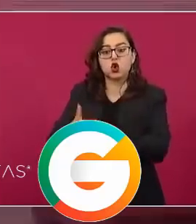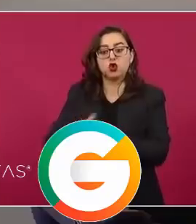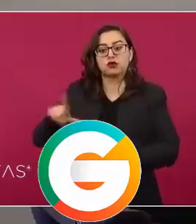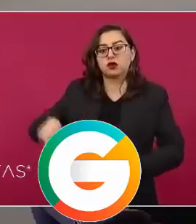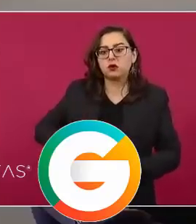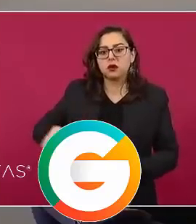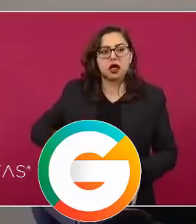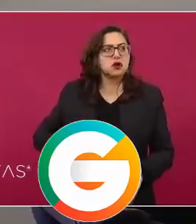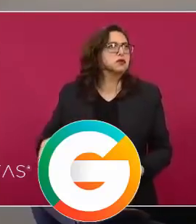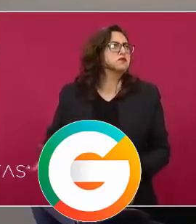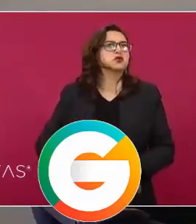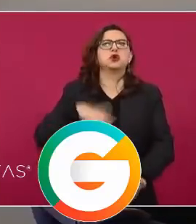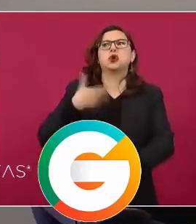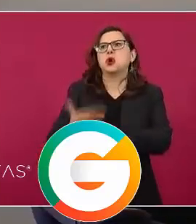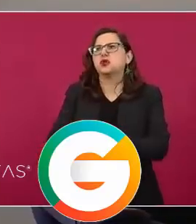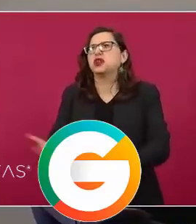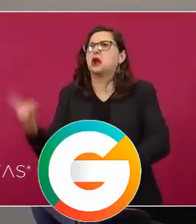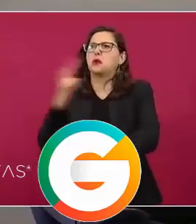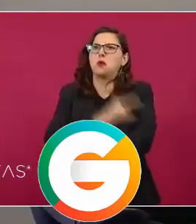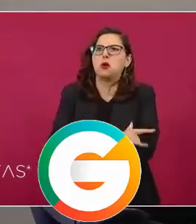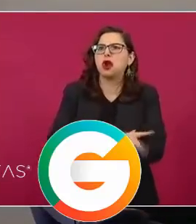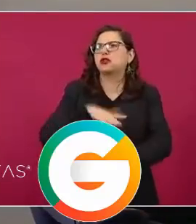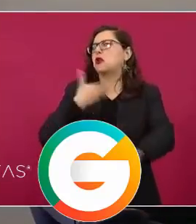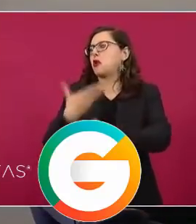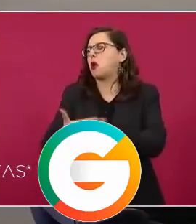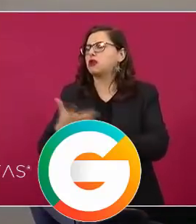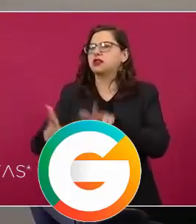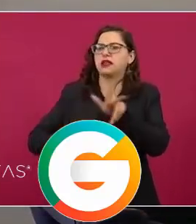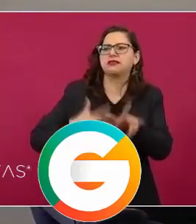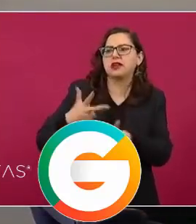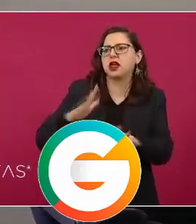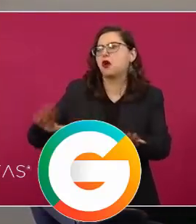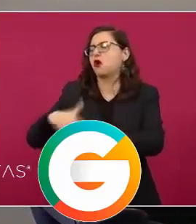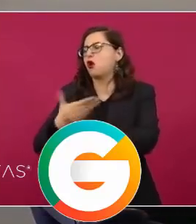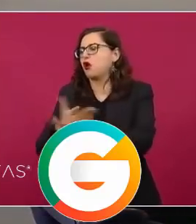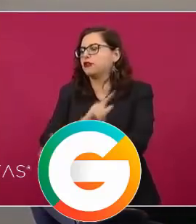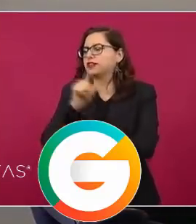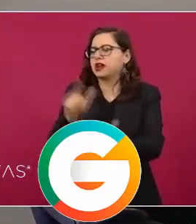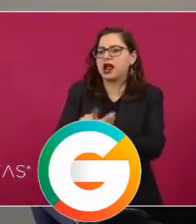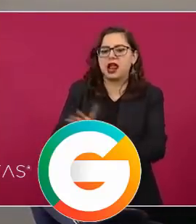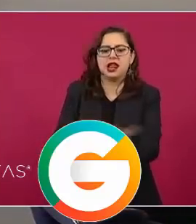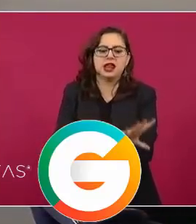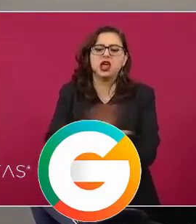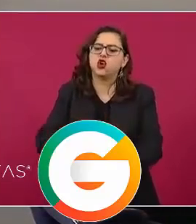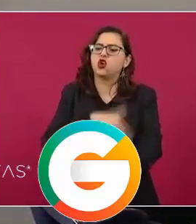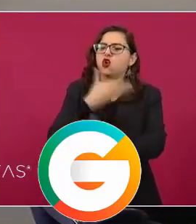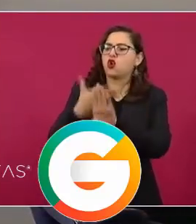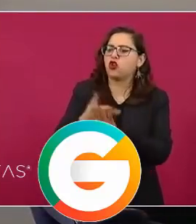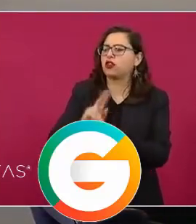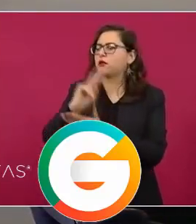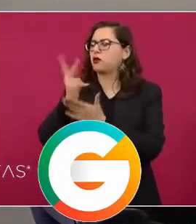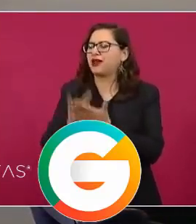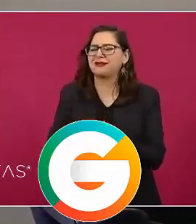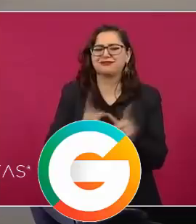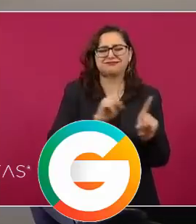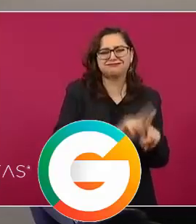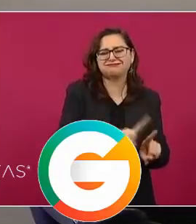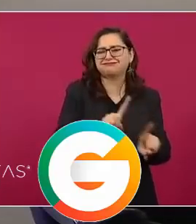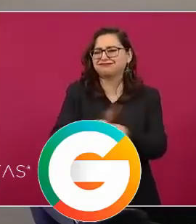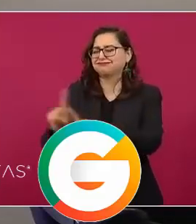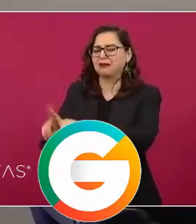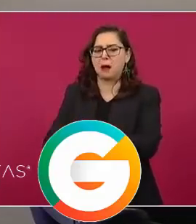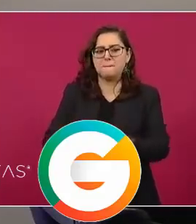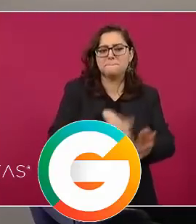insisto, este escrito no es de defensa. Eres demasiado joven para marcar así tu futuro profesional y ser cada semana objetivo de tan brutal